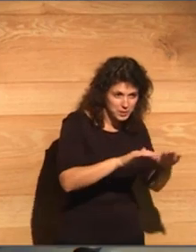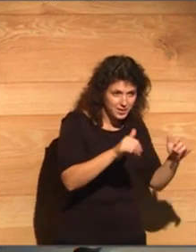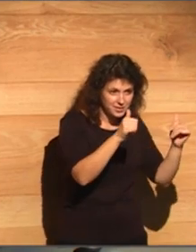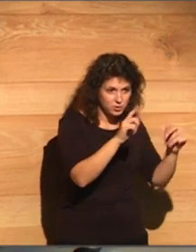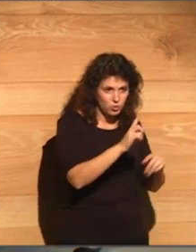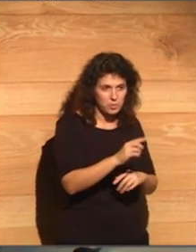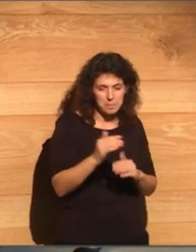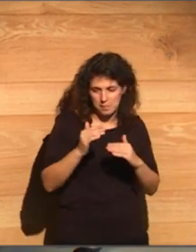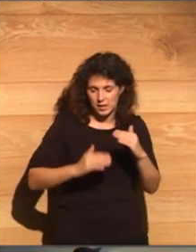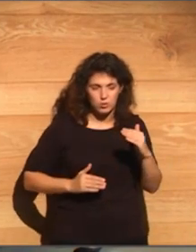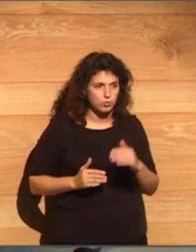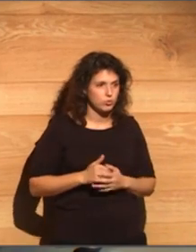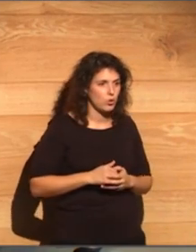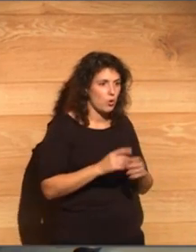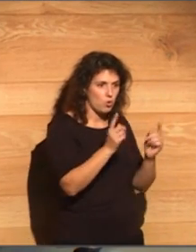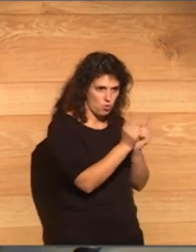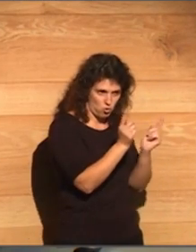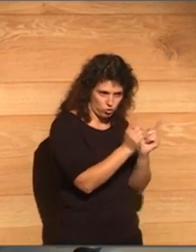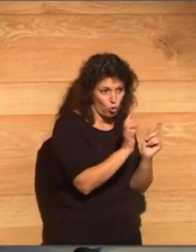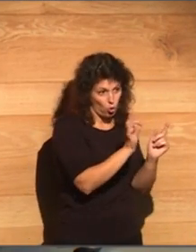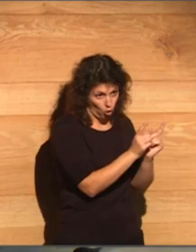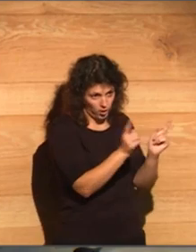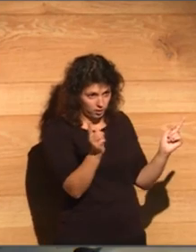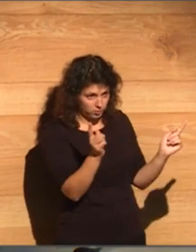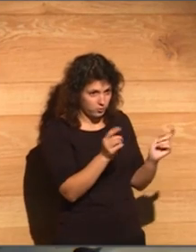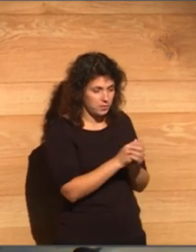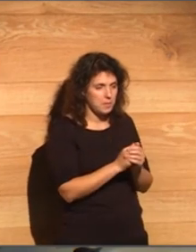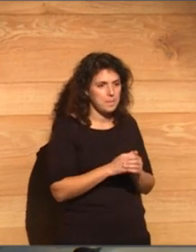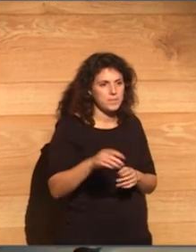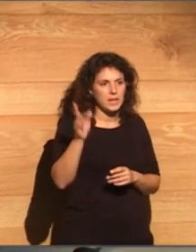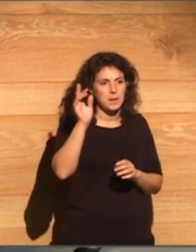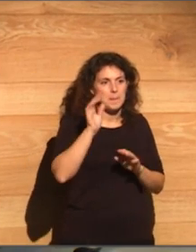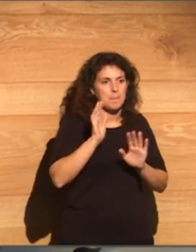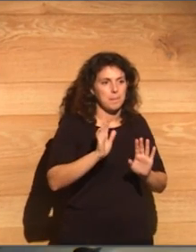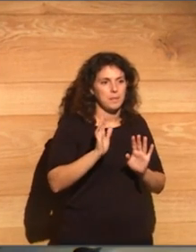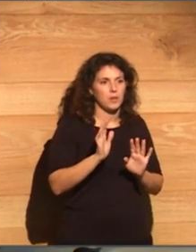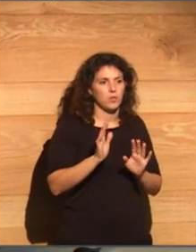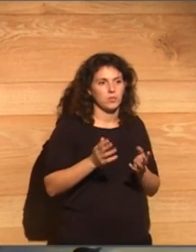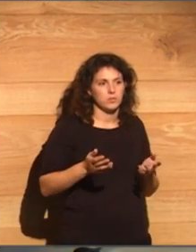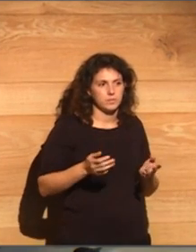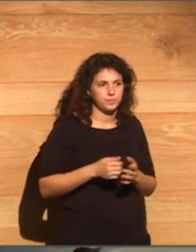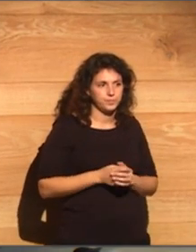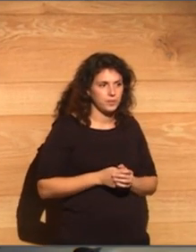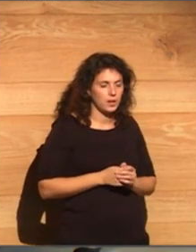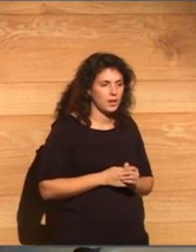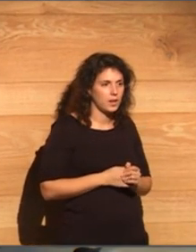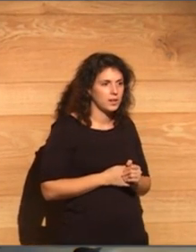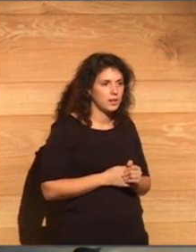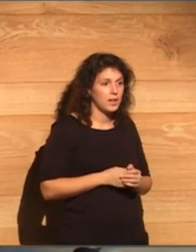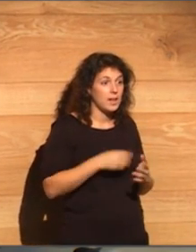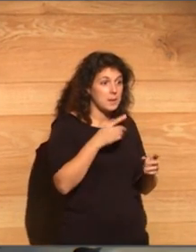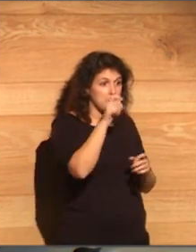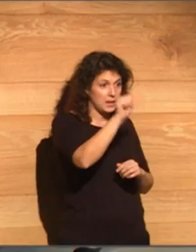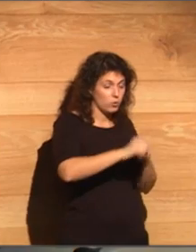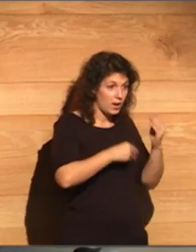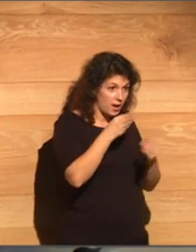Bueno, nada, sí. Menos, corto, no me jodas. Sí. 13 minutos largo. De plano secuencia. Pero, en fin, no es... Le dijeron a Berlanga, dice, haz la película, dice,